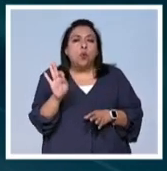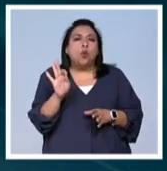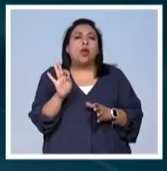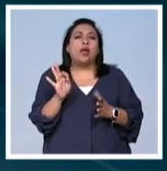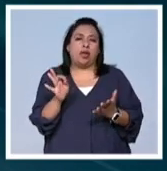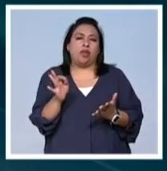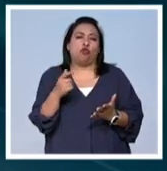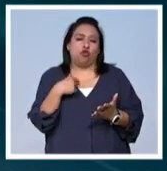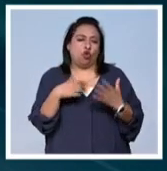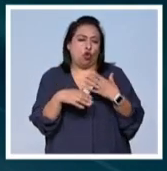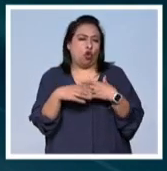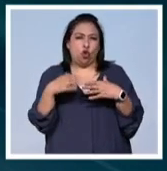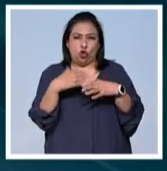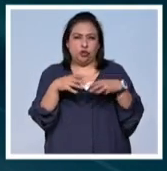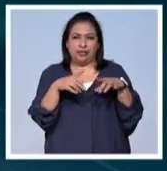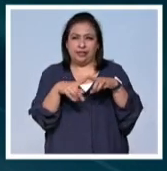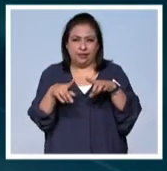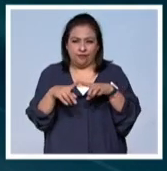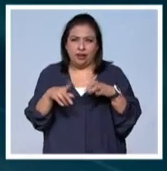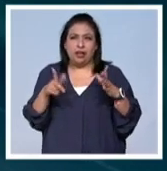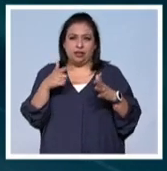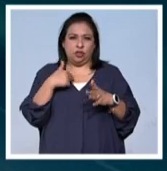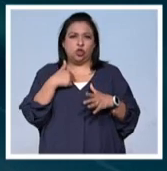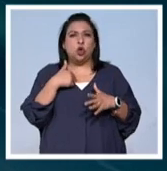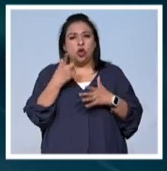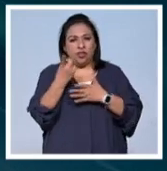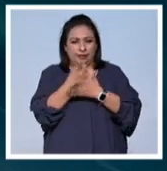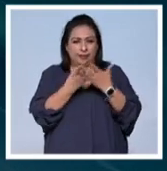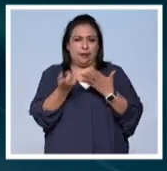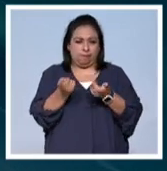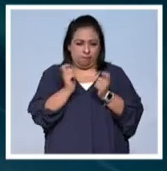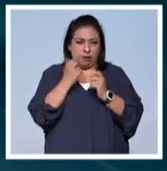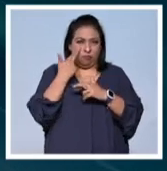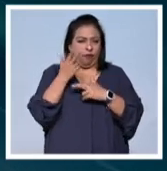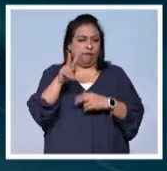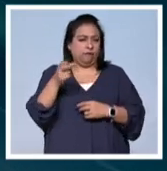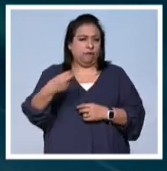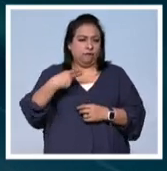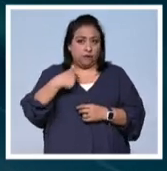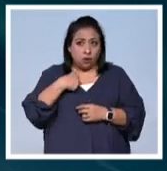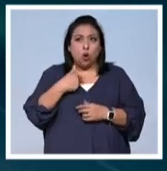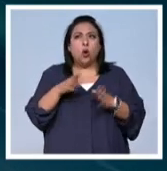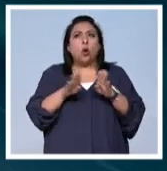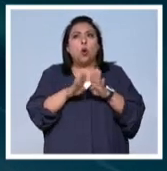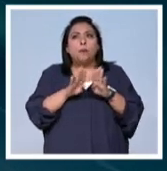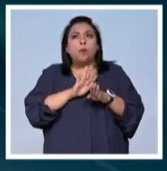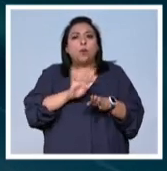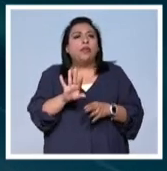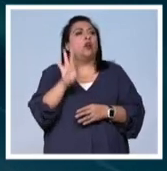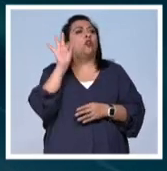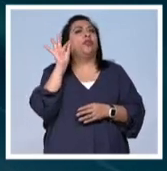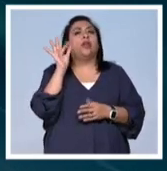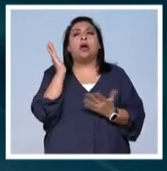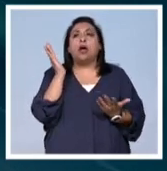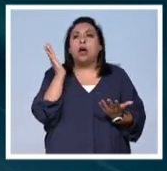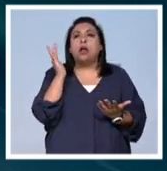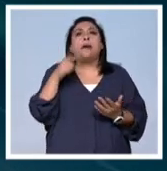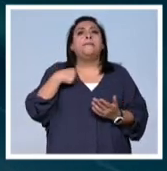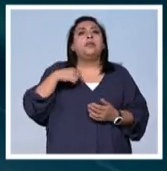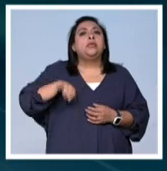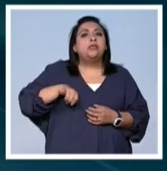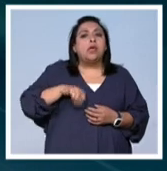las cosas que me tocan diseñar que tengo la fortuna de diseñar Cómo cómo me las podía encontrar de tal forma que me llegan